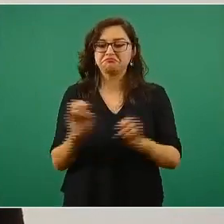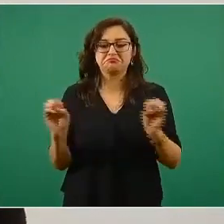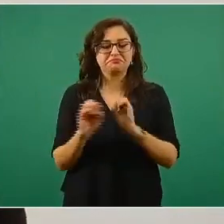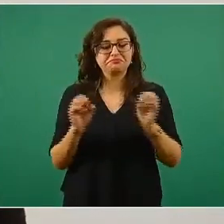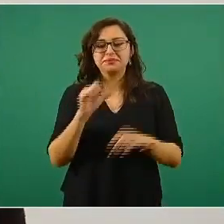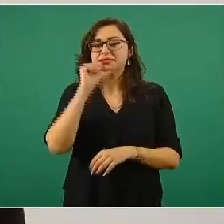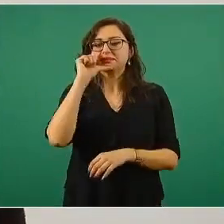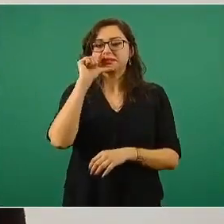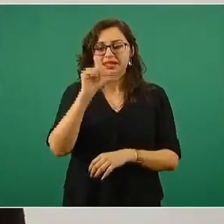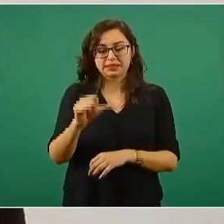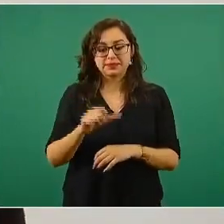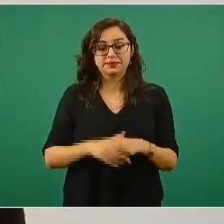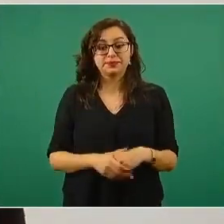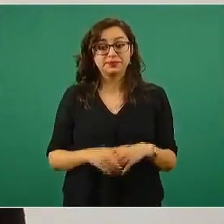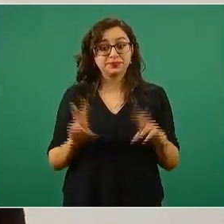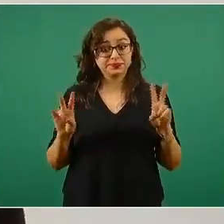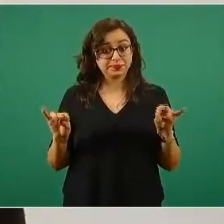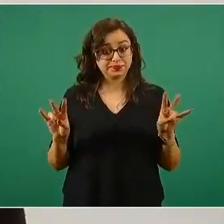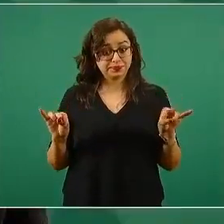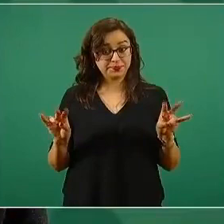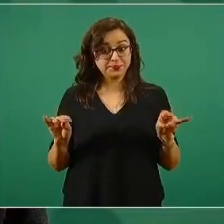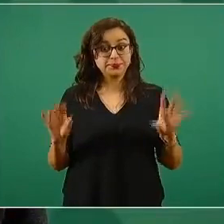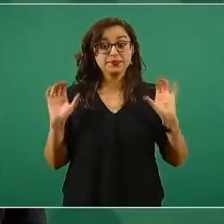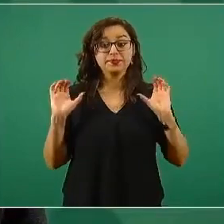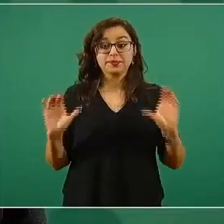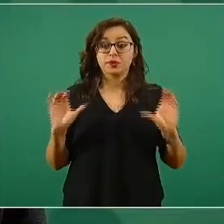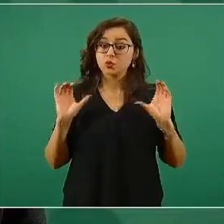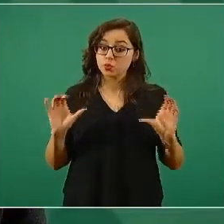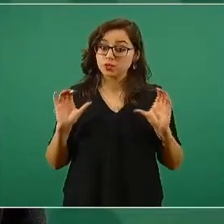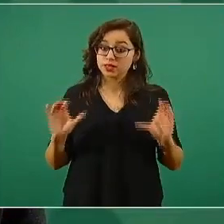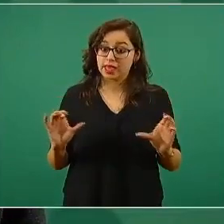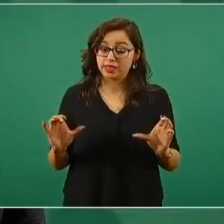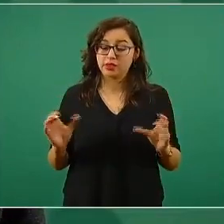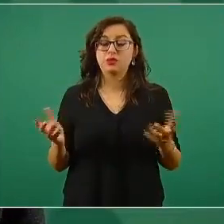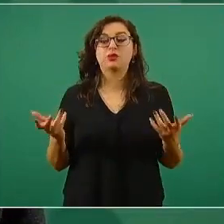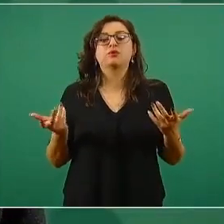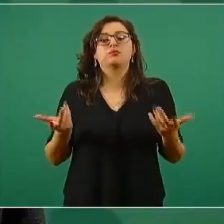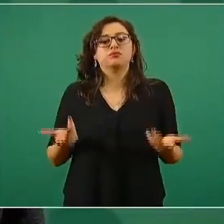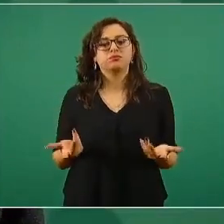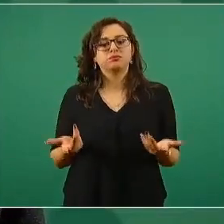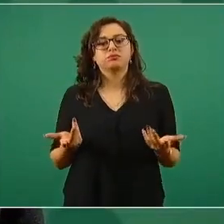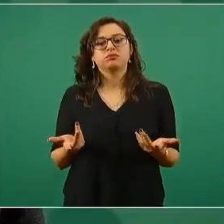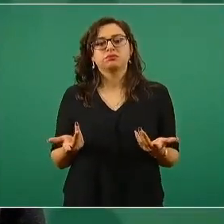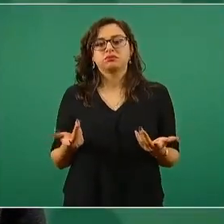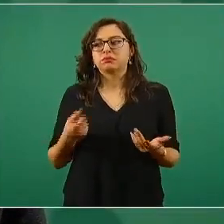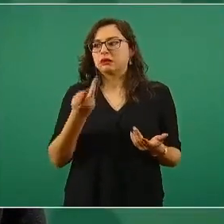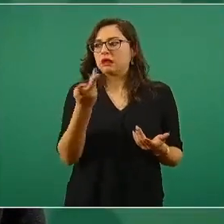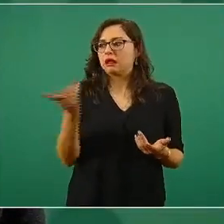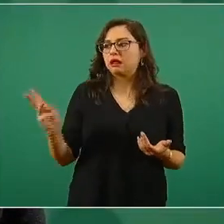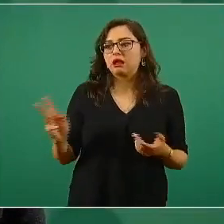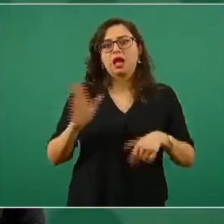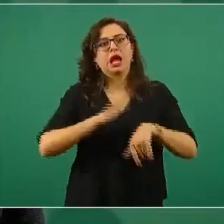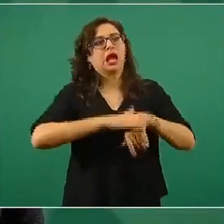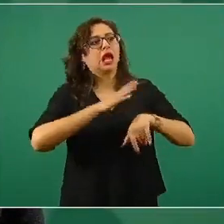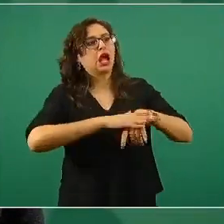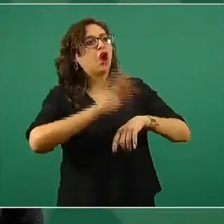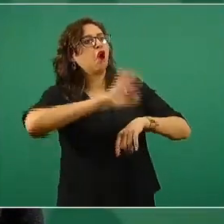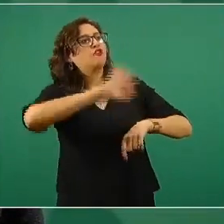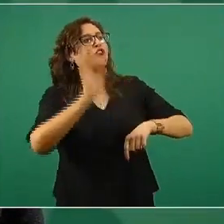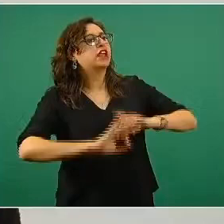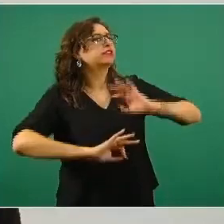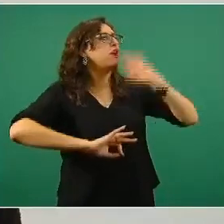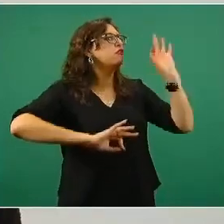de tener. Entonces, muy atentos con esto, no hacer, obviamente, hacer caso omiso más bien a todo este tipo